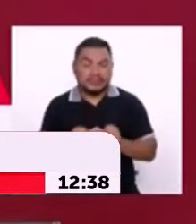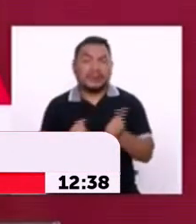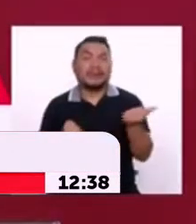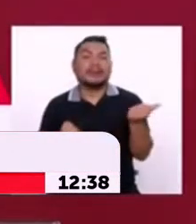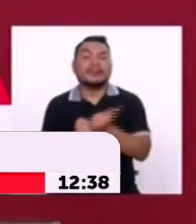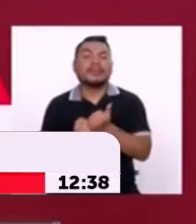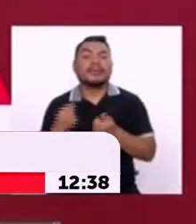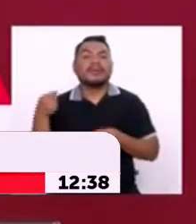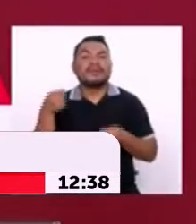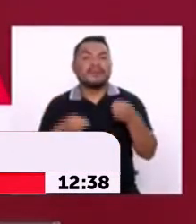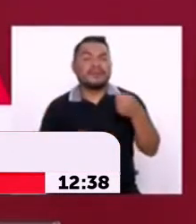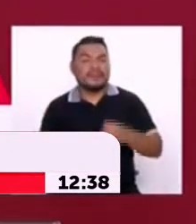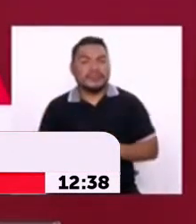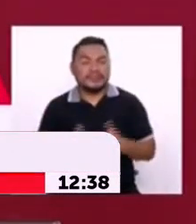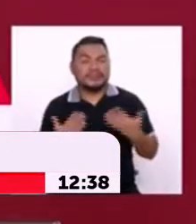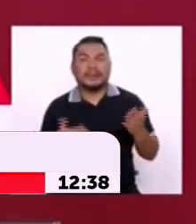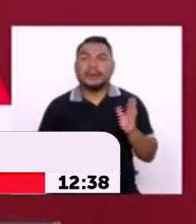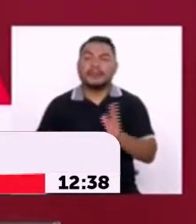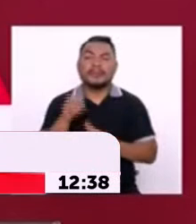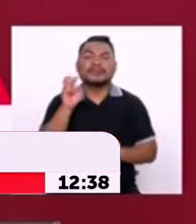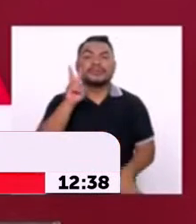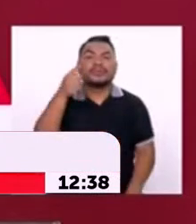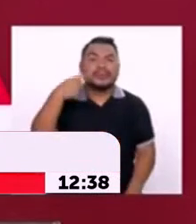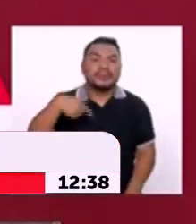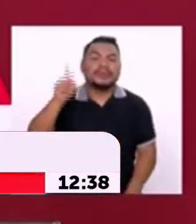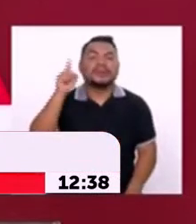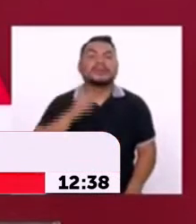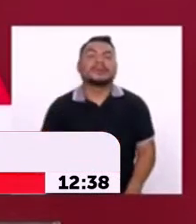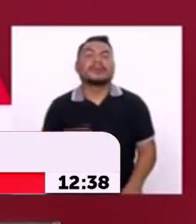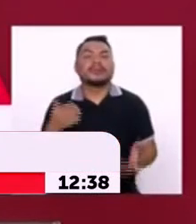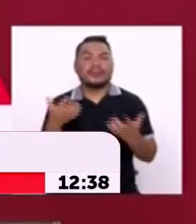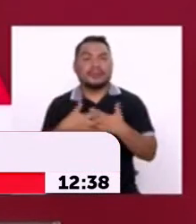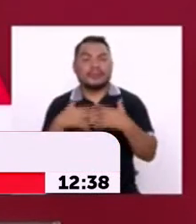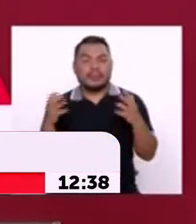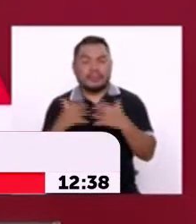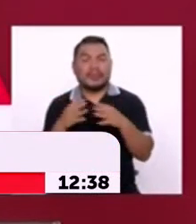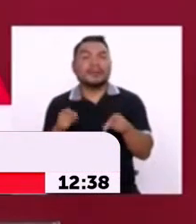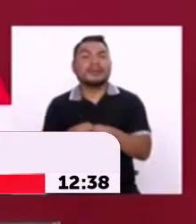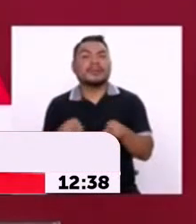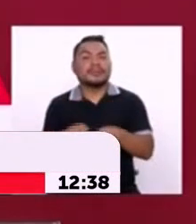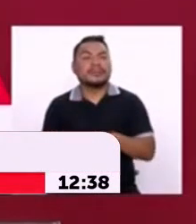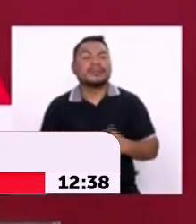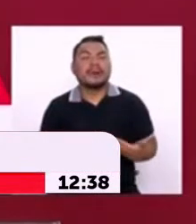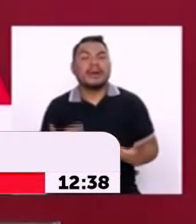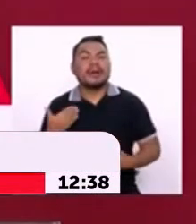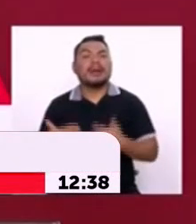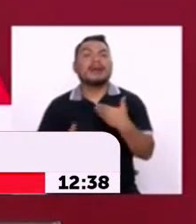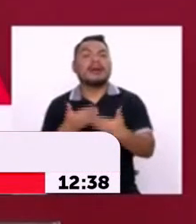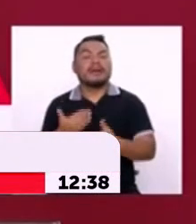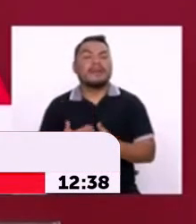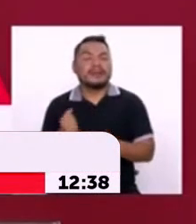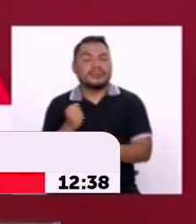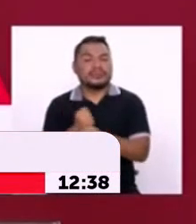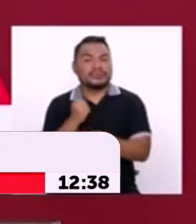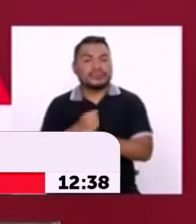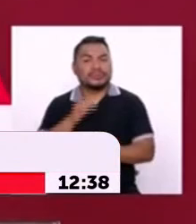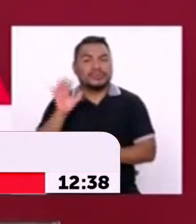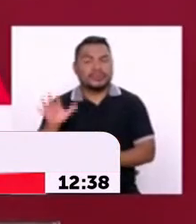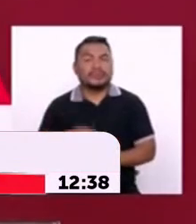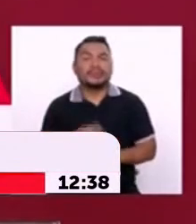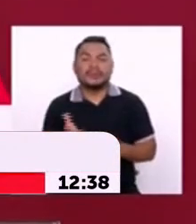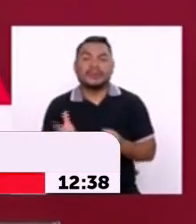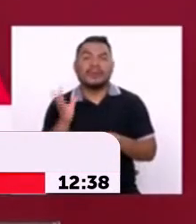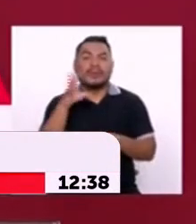sigan apoyando con financiamiento a más de 2 millones de MIPES y además avancen con su labor